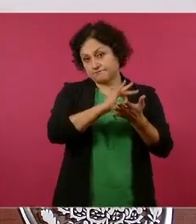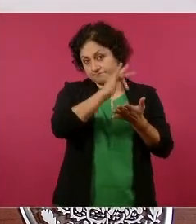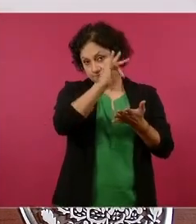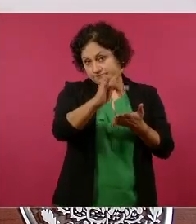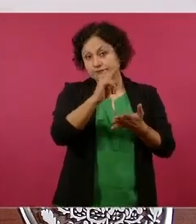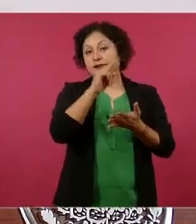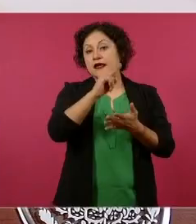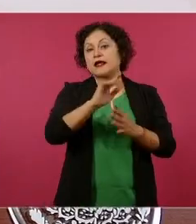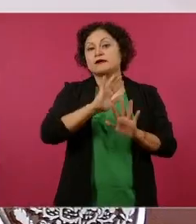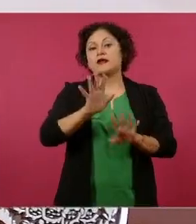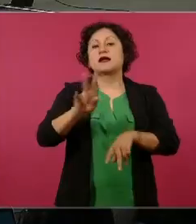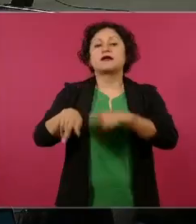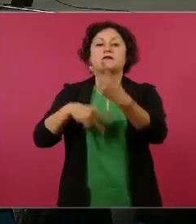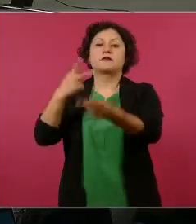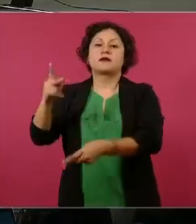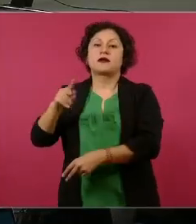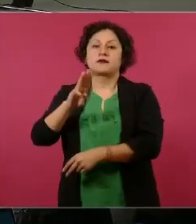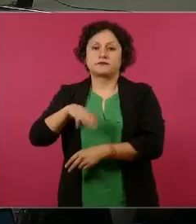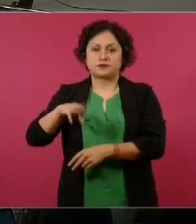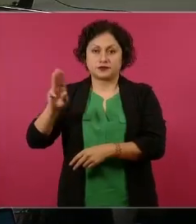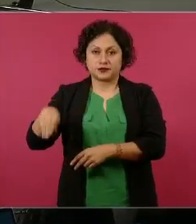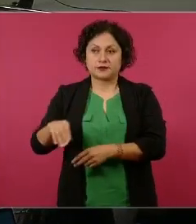allá a Michoacán. Ok, gracias.